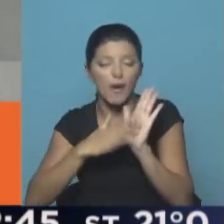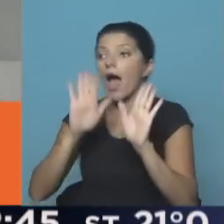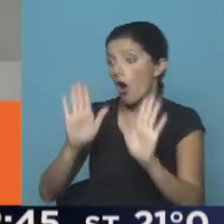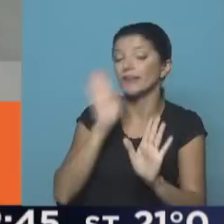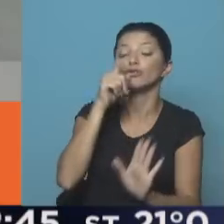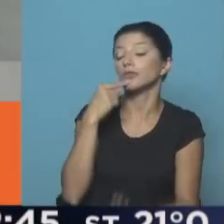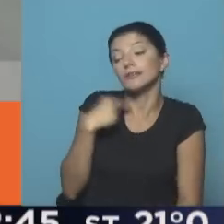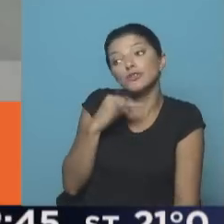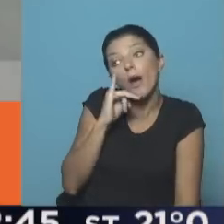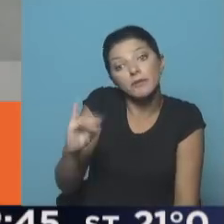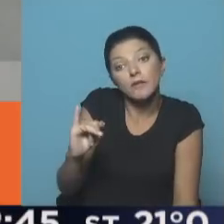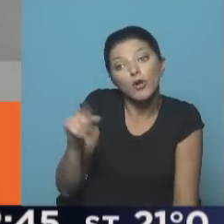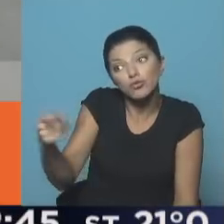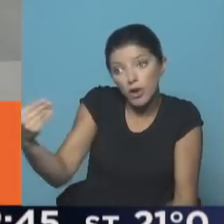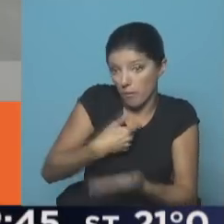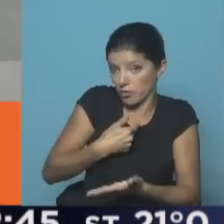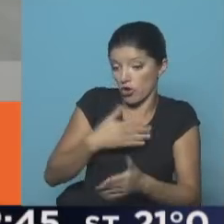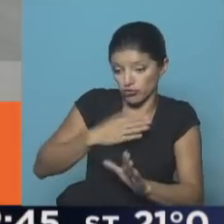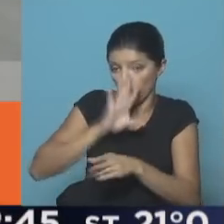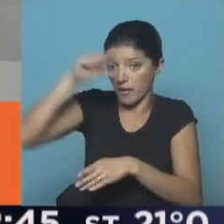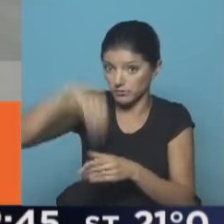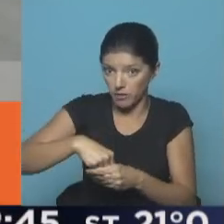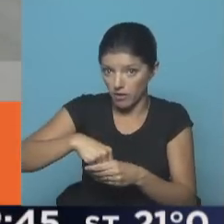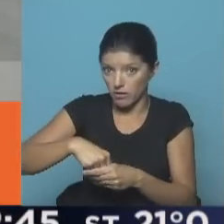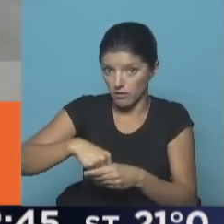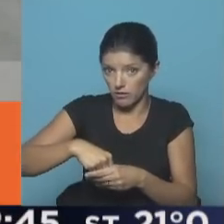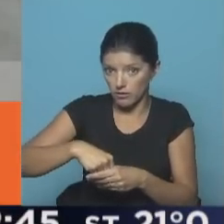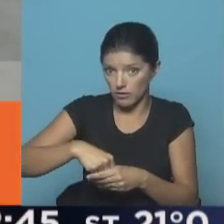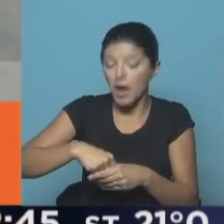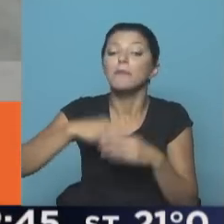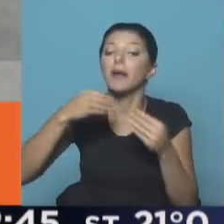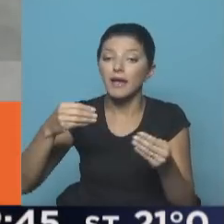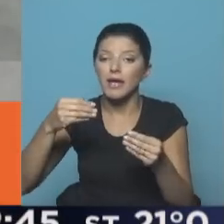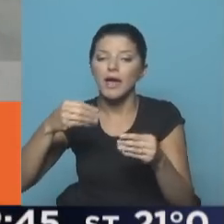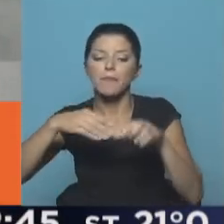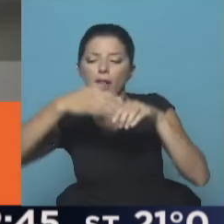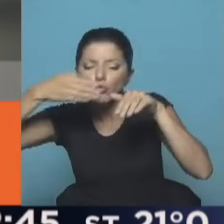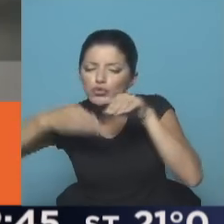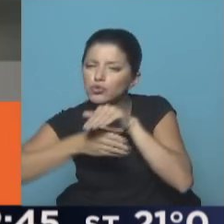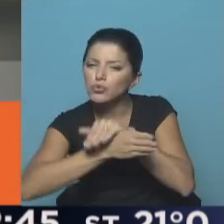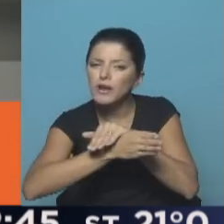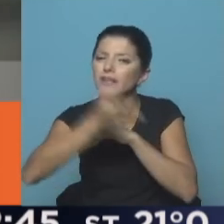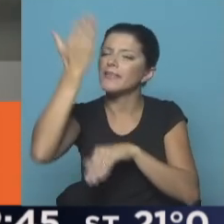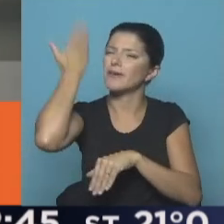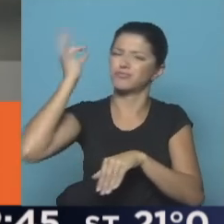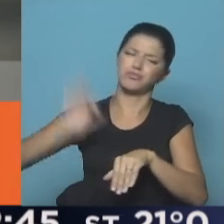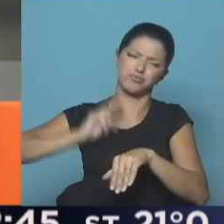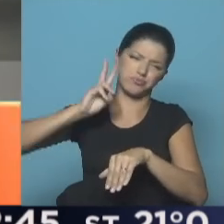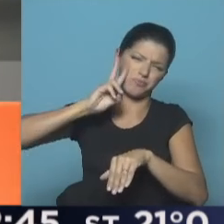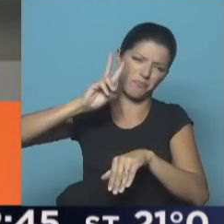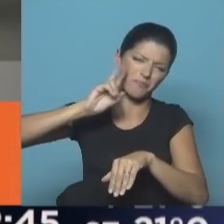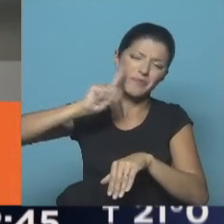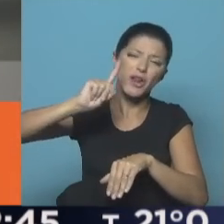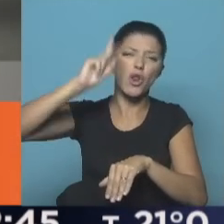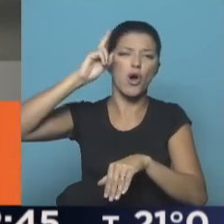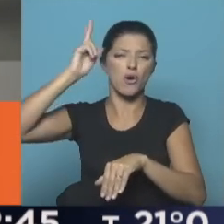les avisamos y ustedes nos pidieron que participáramos de esto. ¿Para qué? Para destruir unos túneles que datan del siglo XIX, que están allí y que son